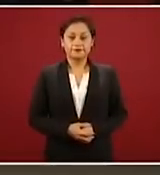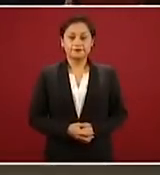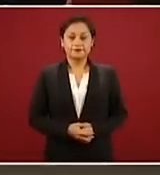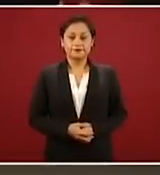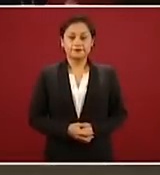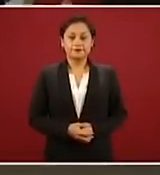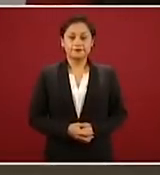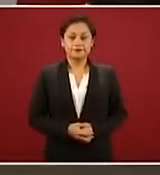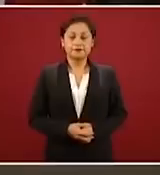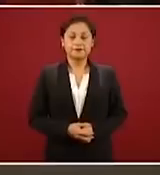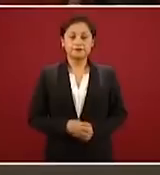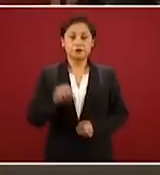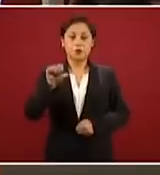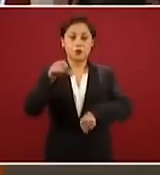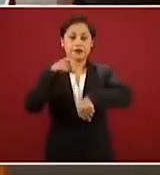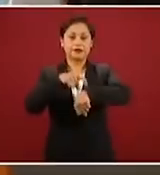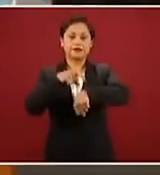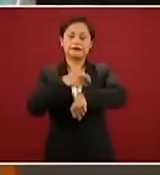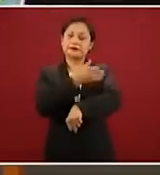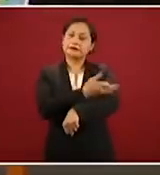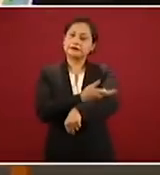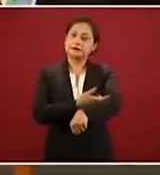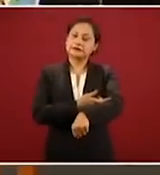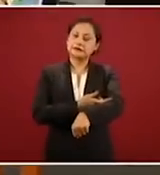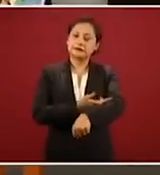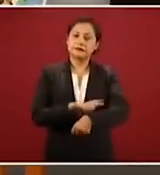Hoy se nos hizo un poco tarde.